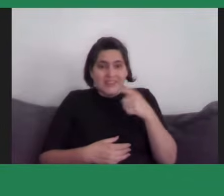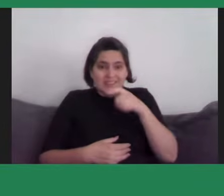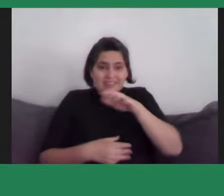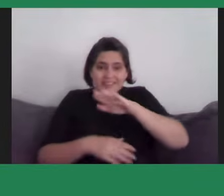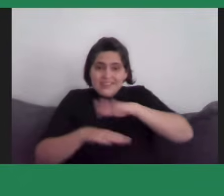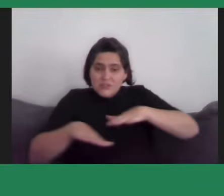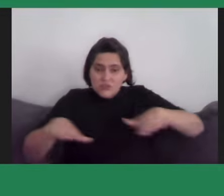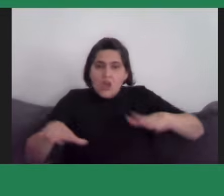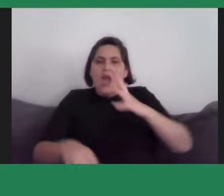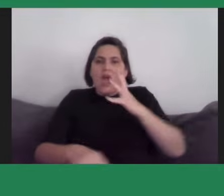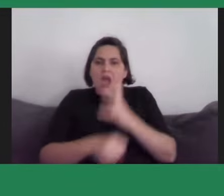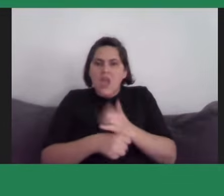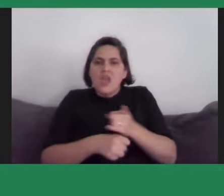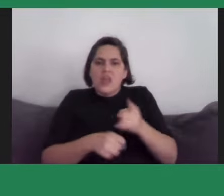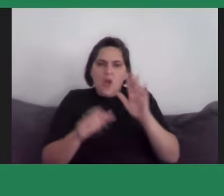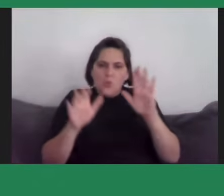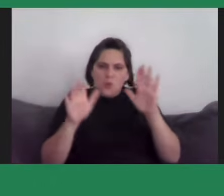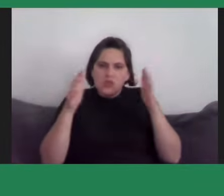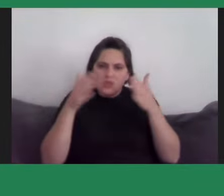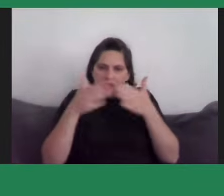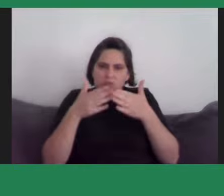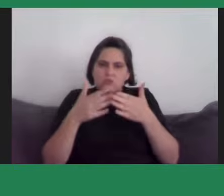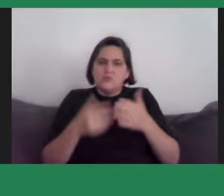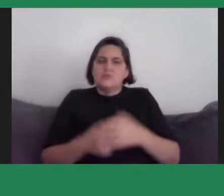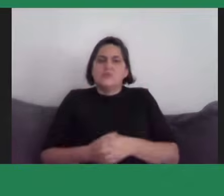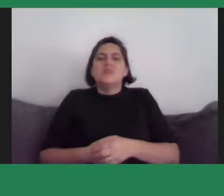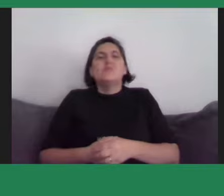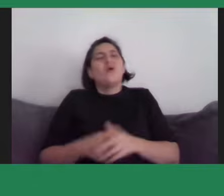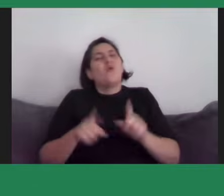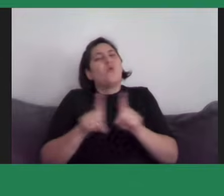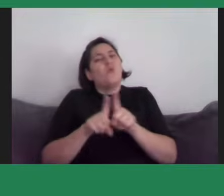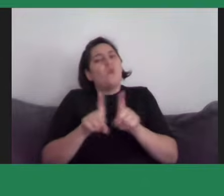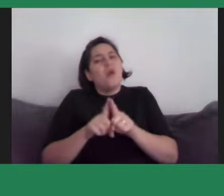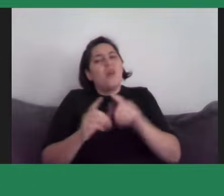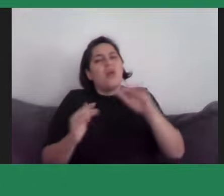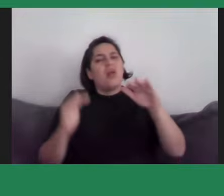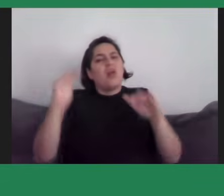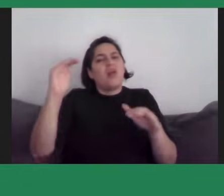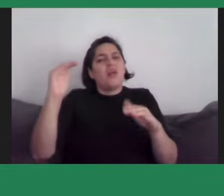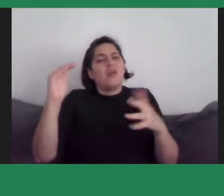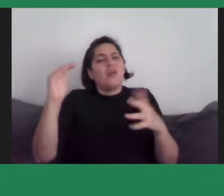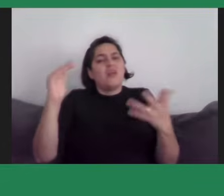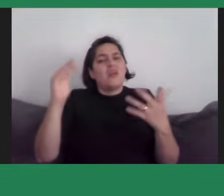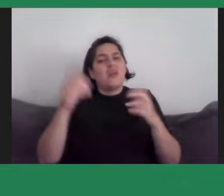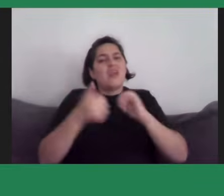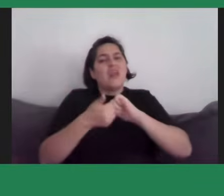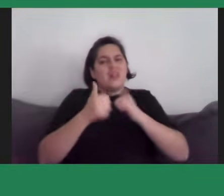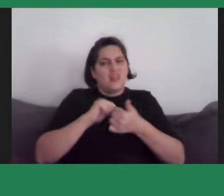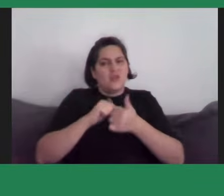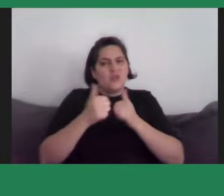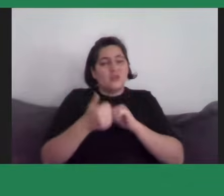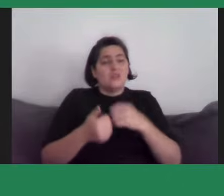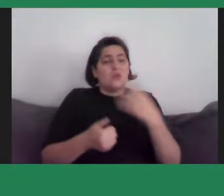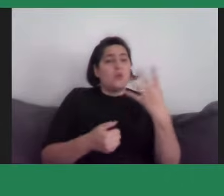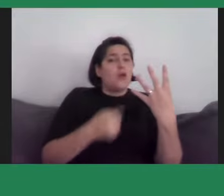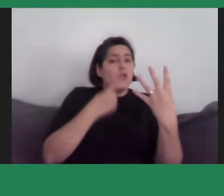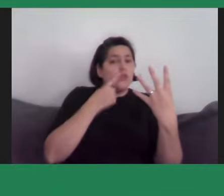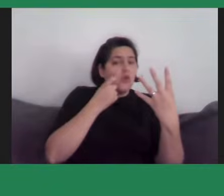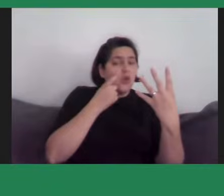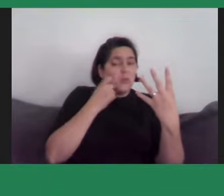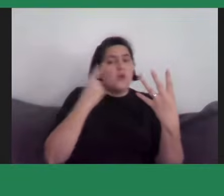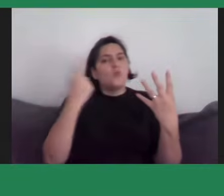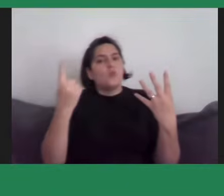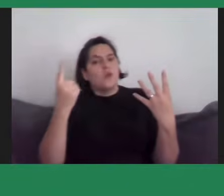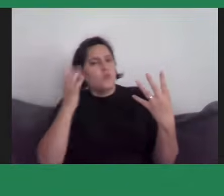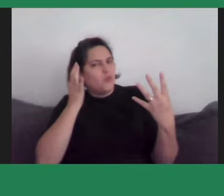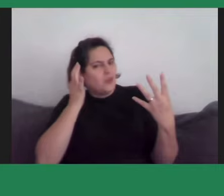Lamentablemente, igual seguimos manteniendo el sesgo de género, donde tenemos una relación de 4 hombres por una mujer. Sabemos que